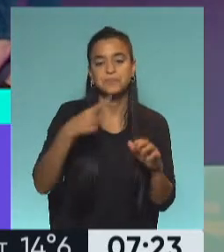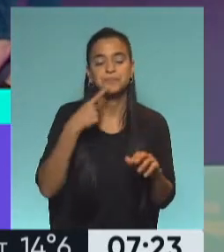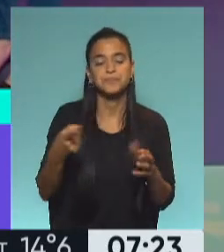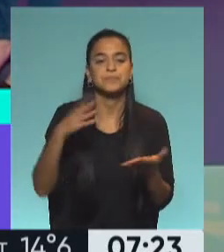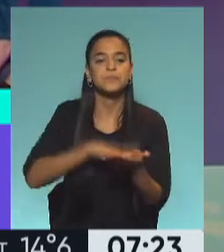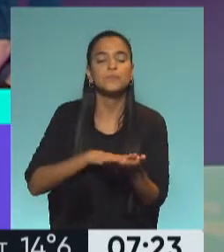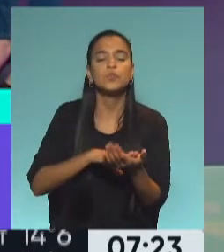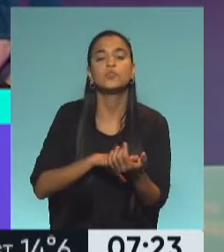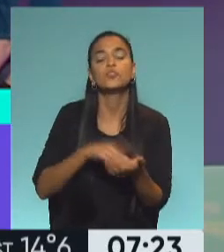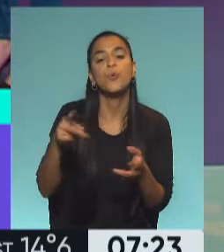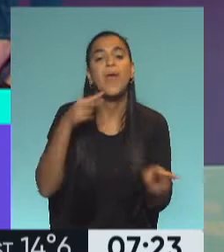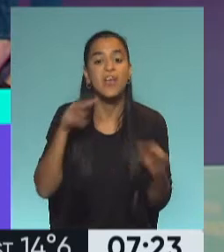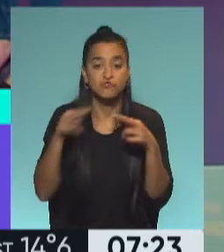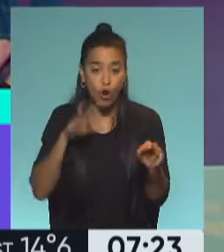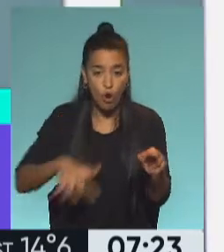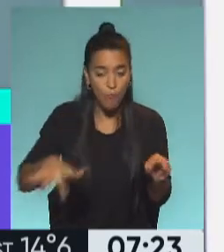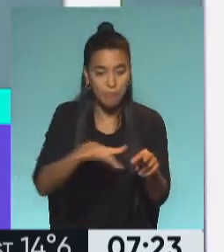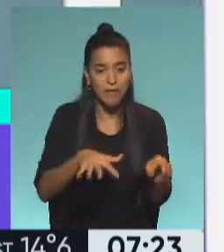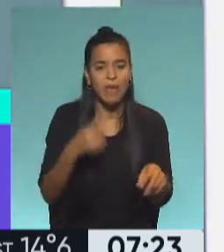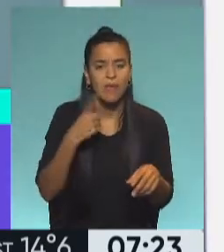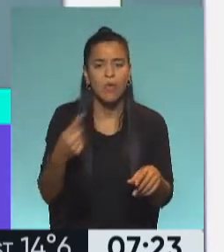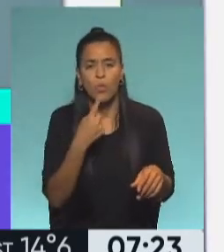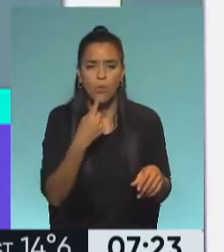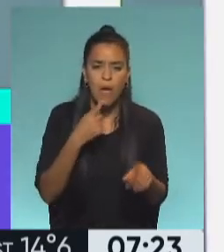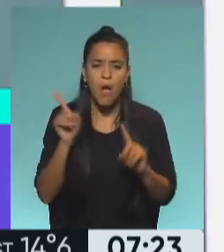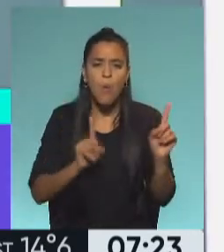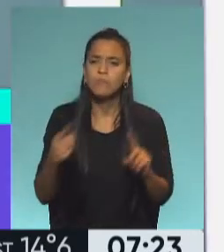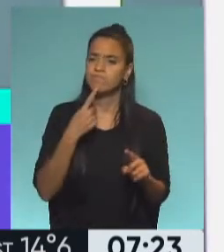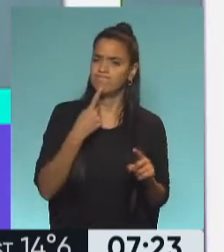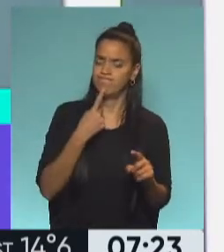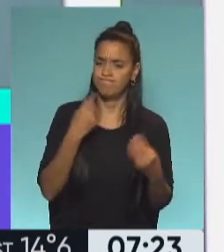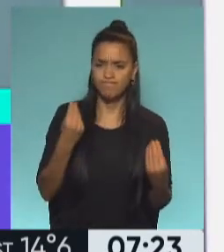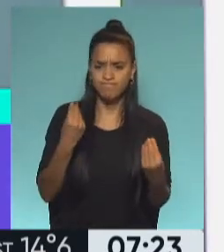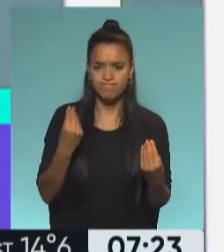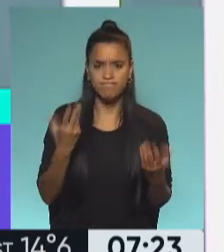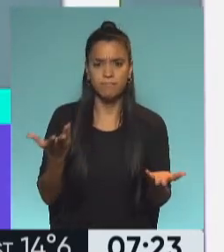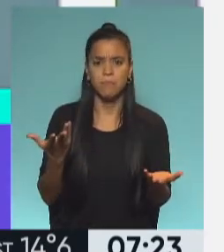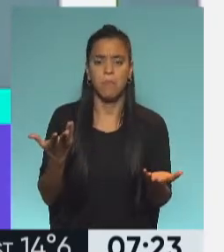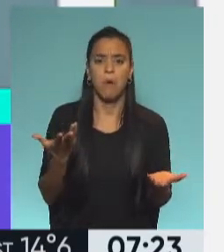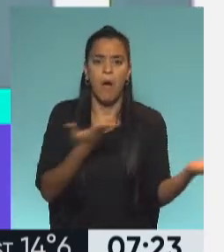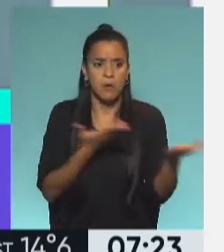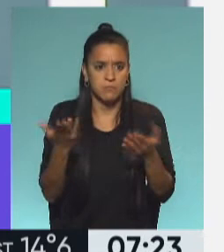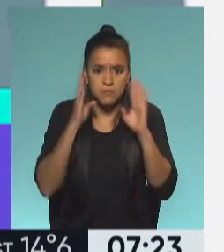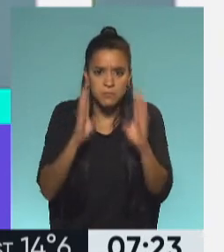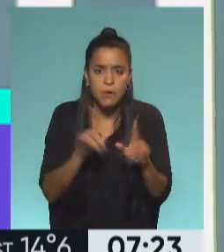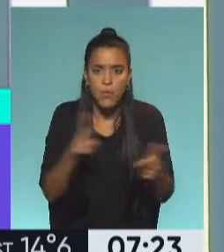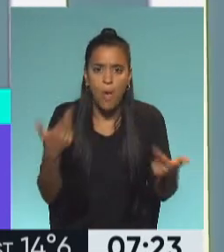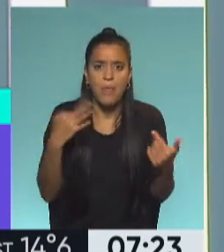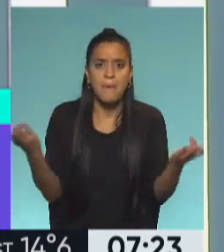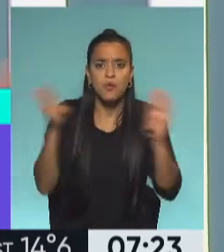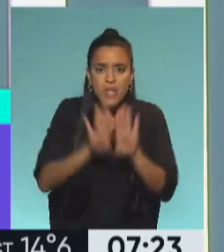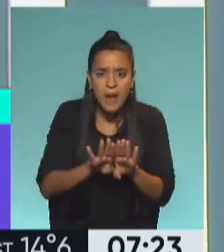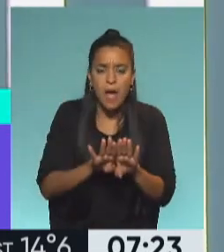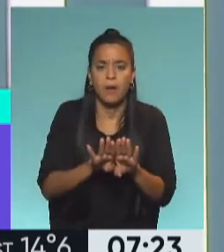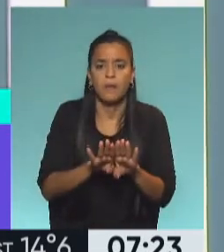referencia de parte de la gastronomía, fue cuestionada por algunos porque dicen no tenemos que atender, tenemos que cerrar y